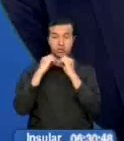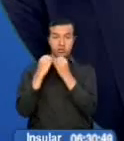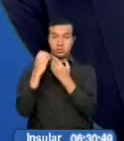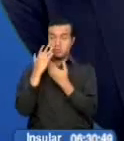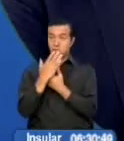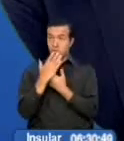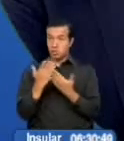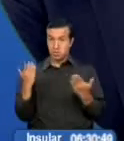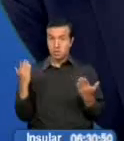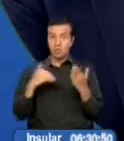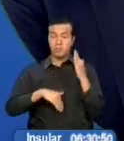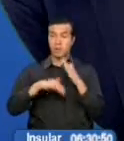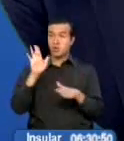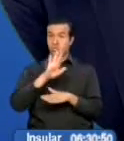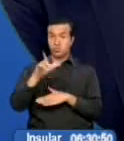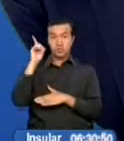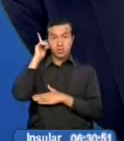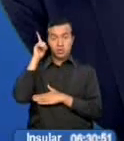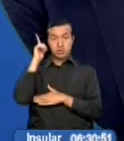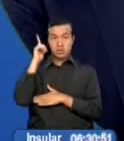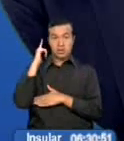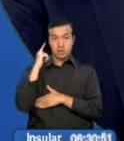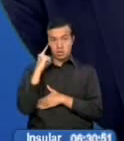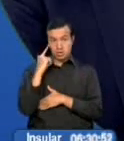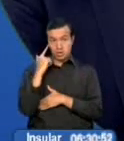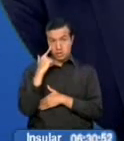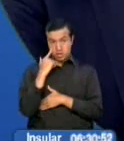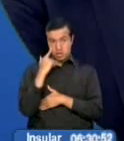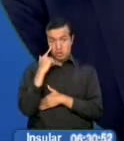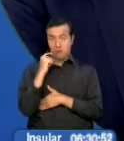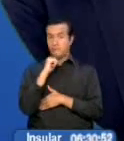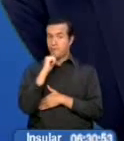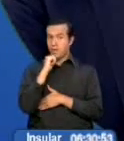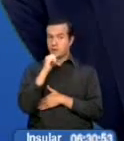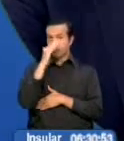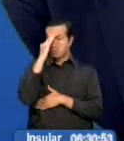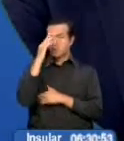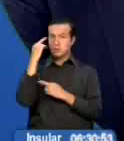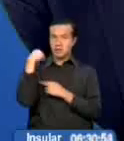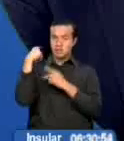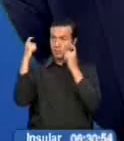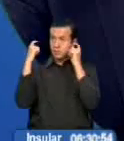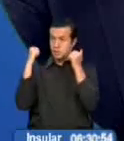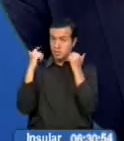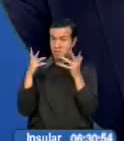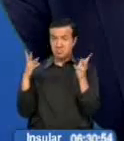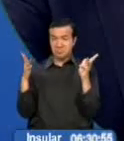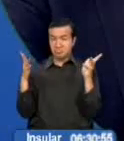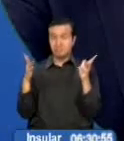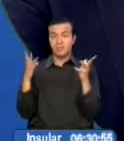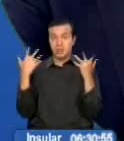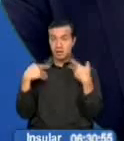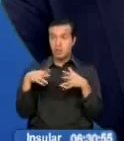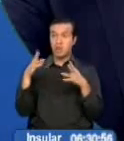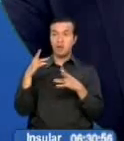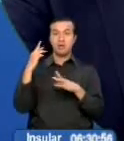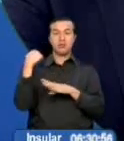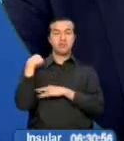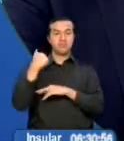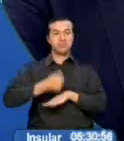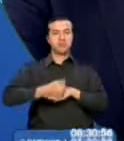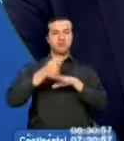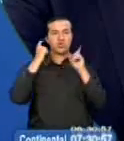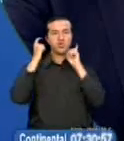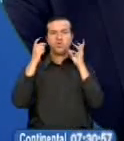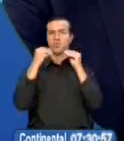movimientos políticos, sobre todo sus dirigentes, no han sabido con responsabilidad dirigir los mismos, y que cuando han llegado al ejercicio del poder han